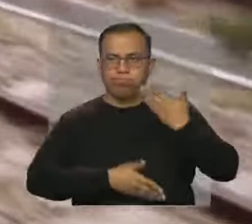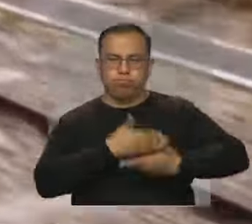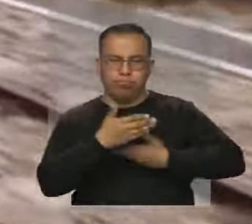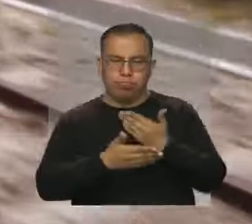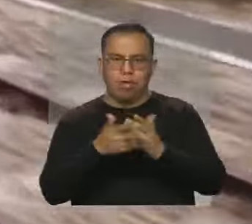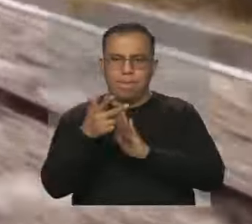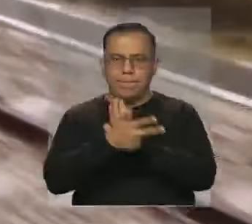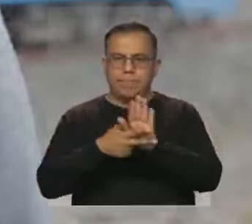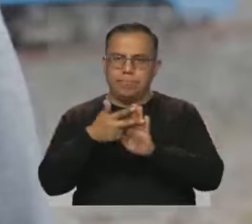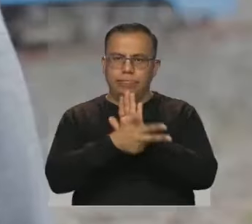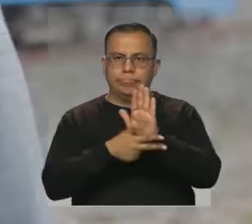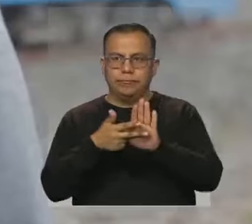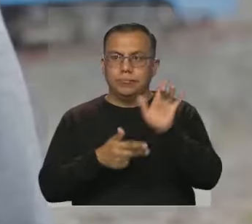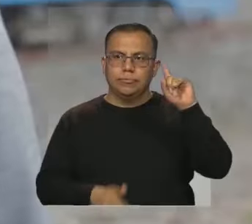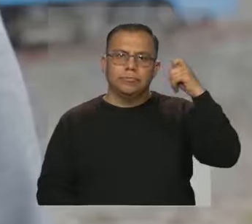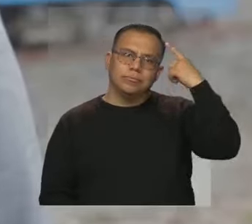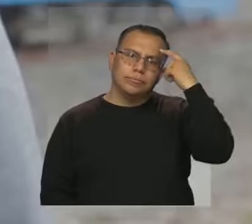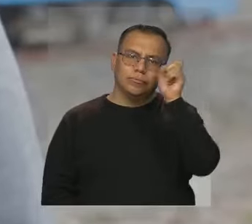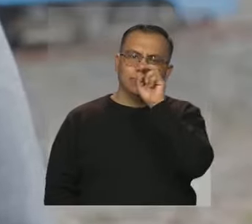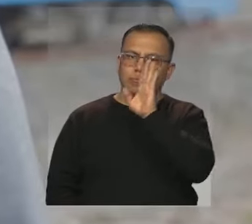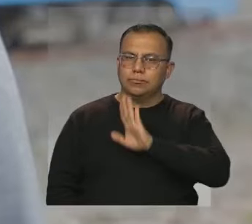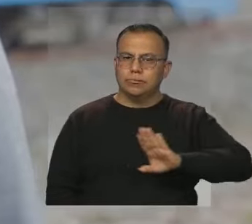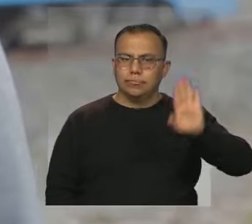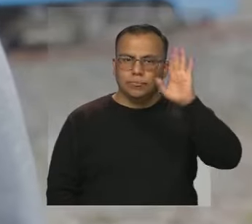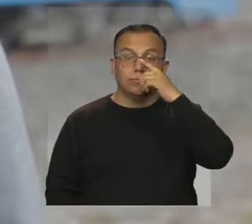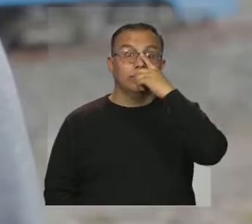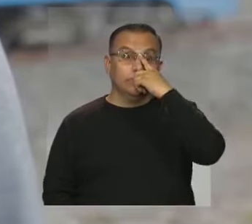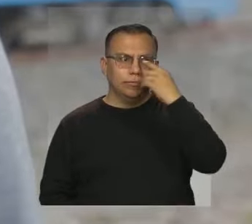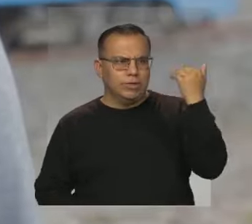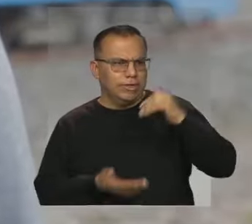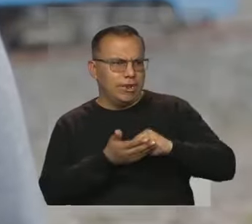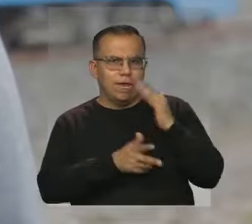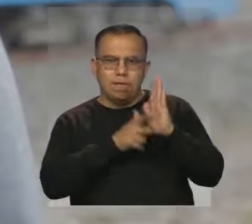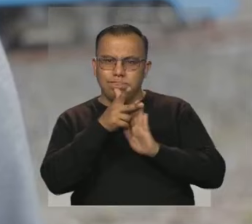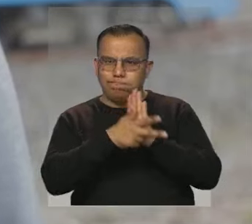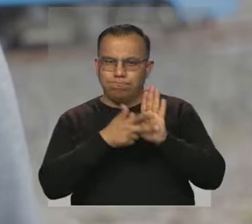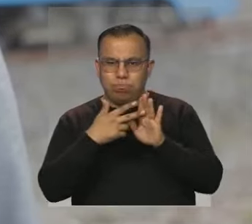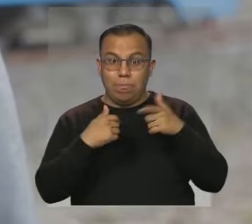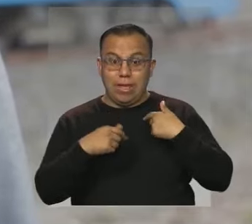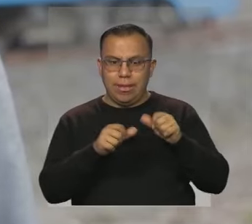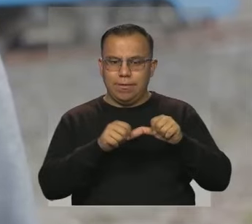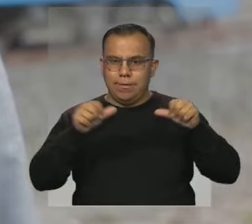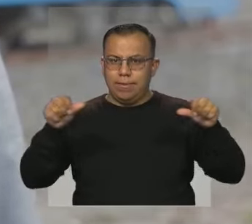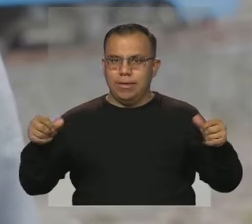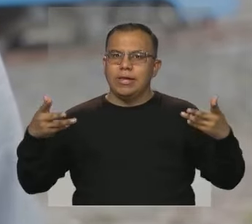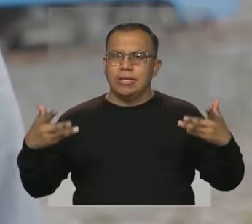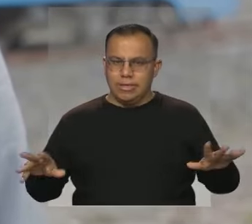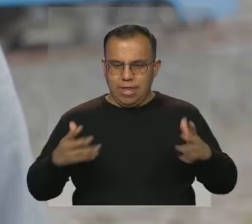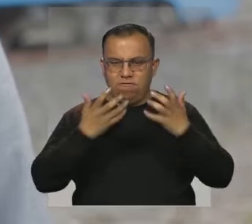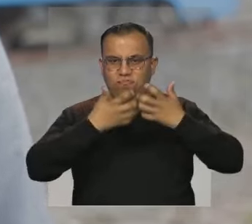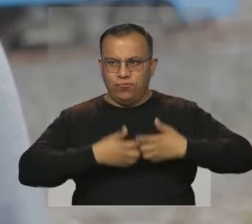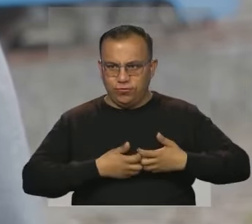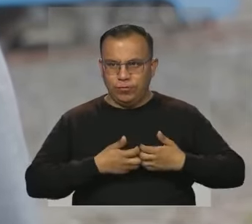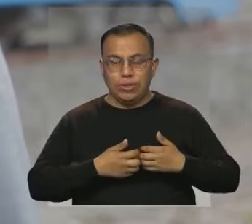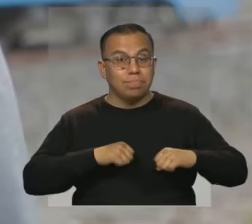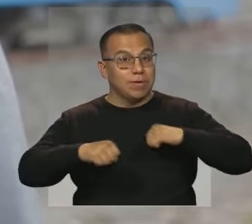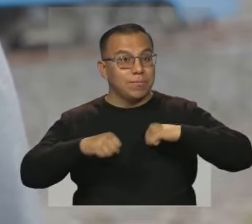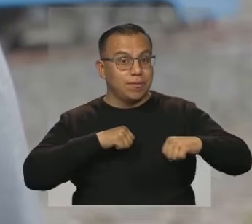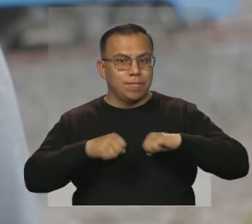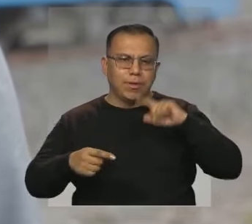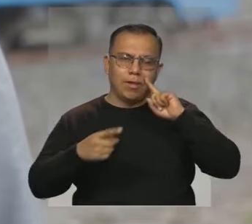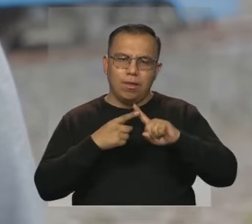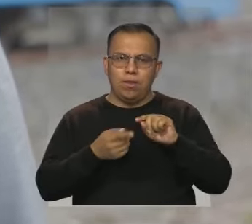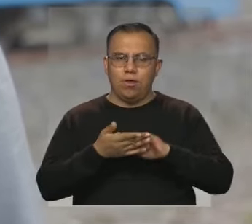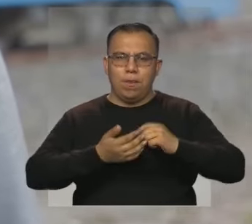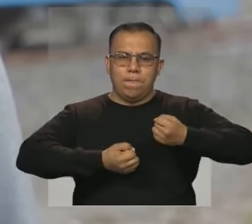corredores ferros el gobierno nacional reactivó la red ferria de los tramos que ya tenemos en operación es así como la